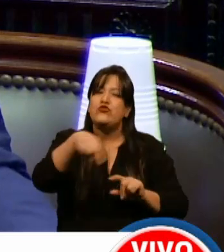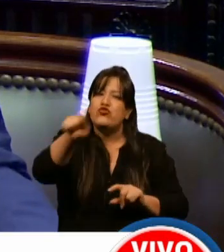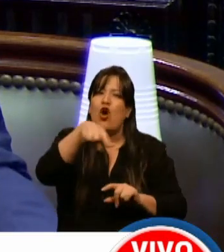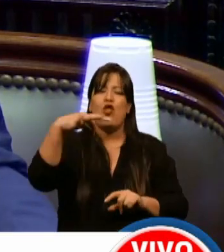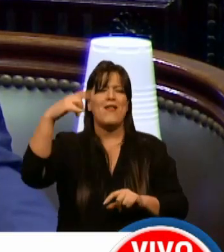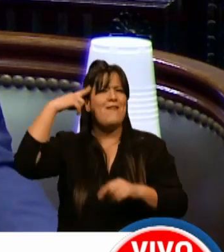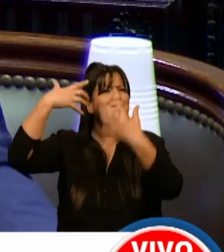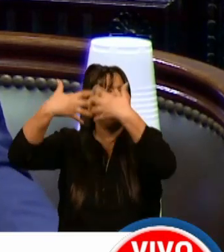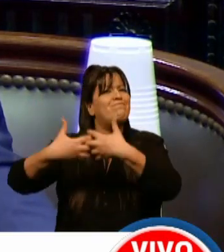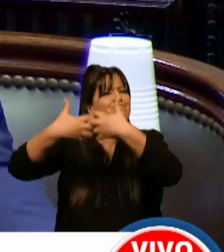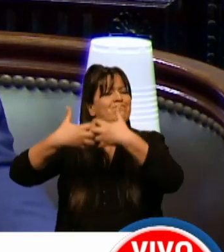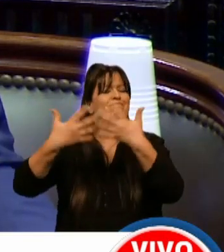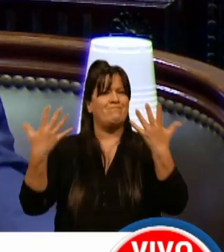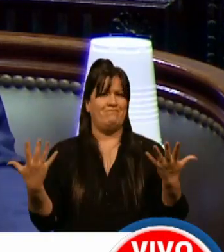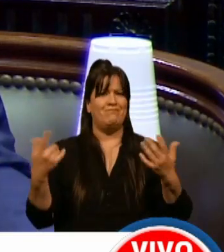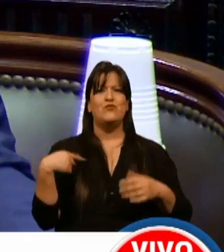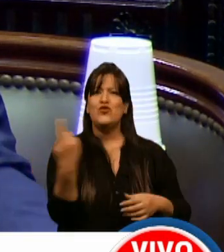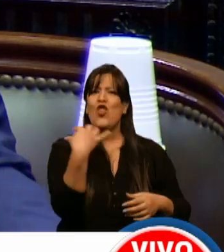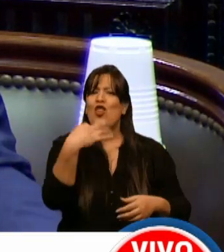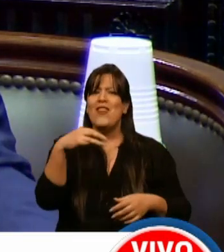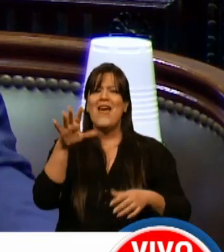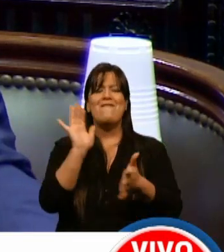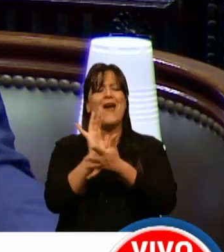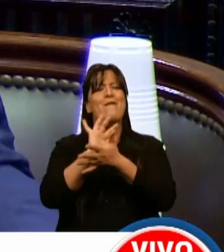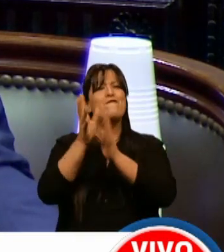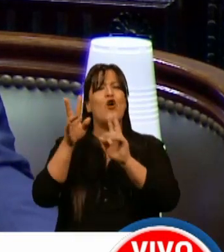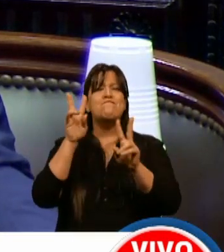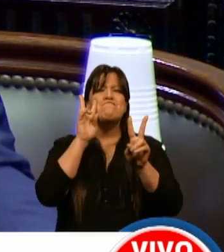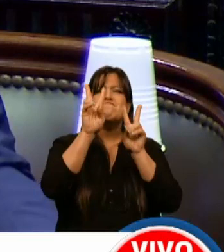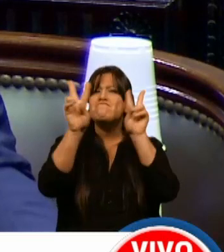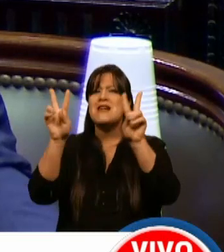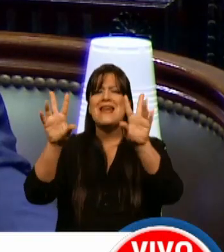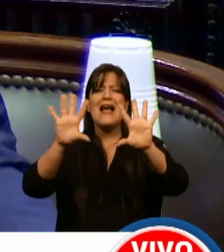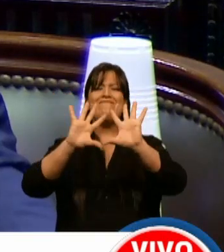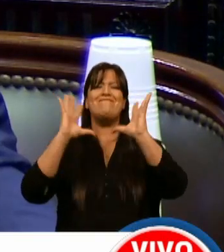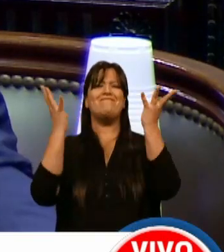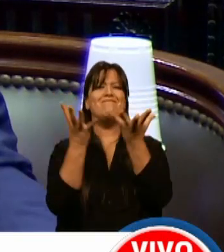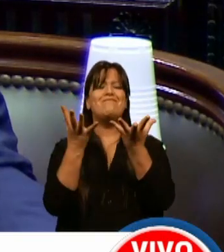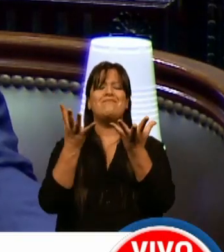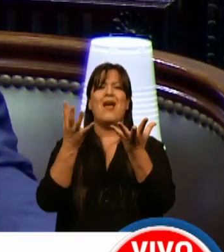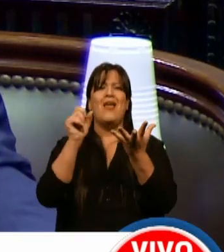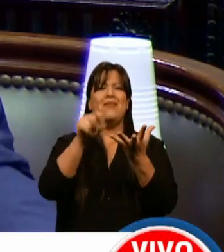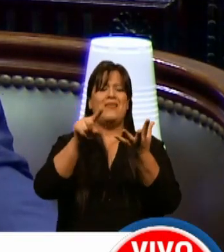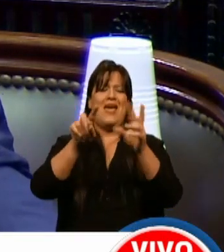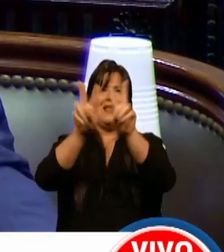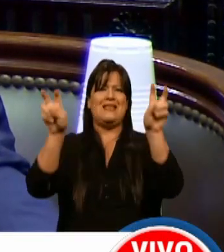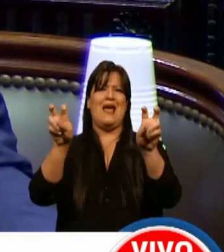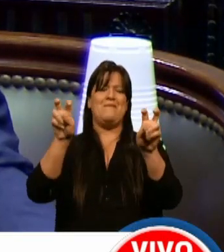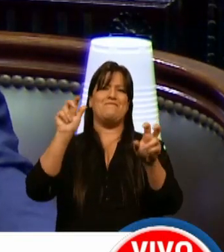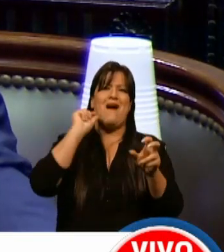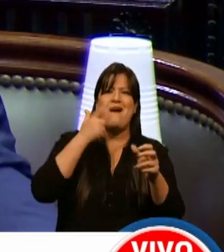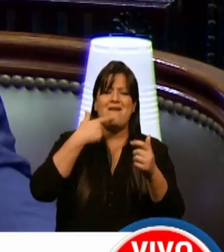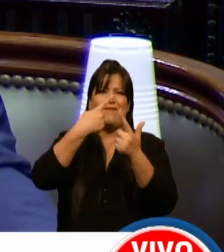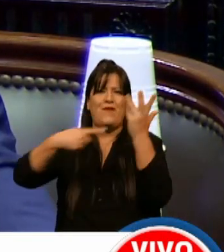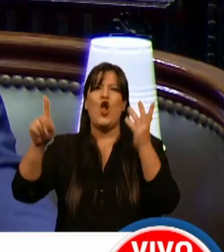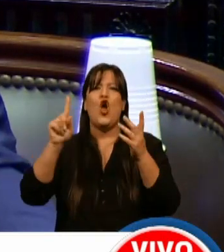reflexión. Hay que tener una mirada más global del problema energético argentino y no estar pensando nada más